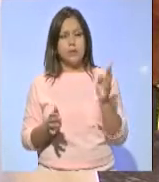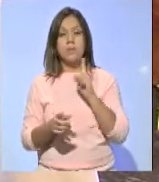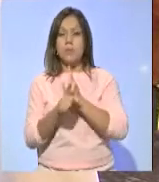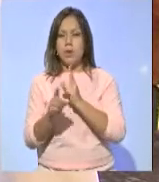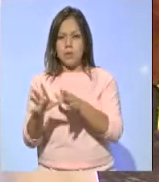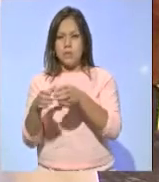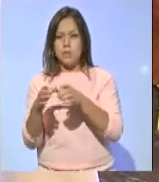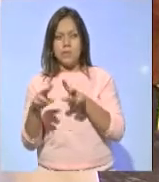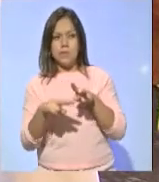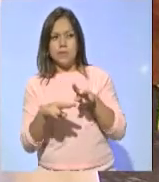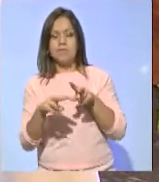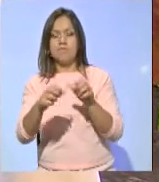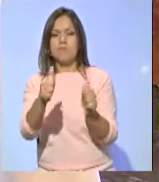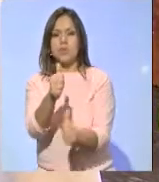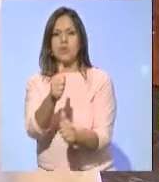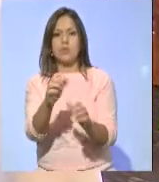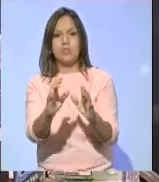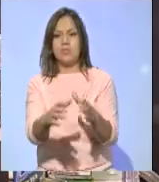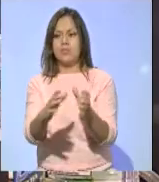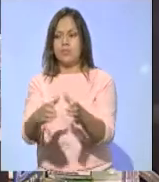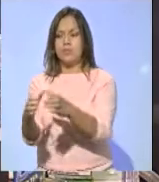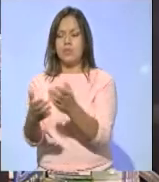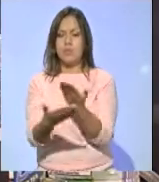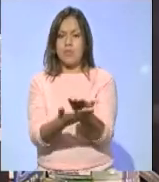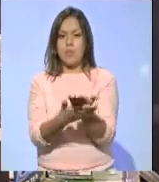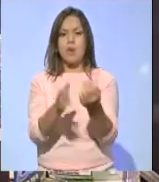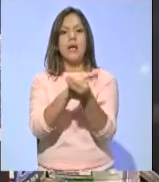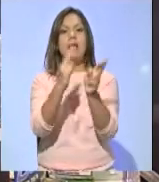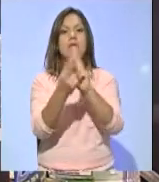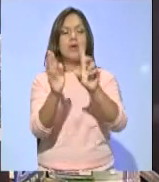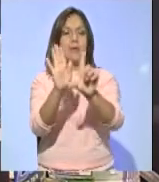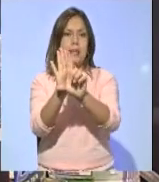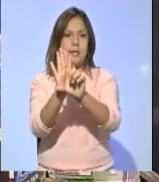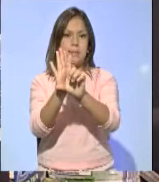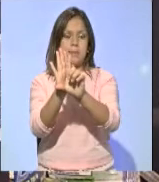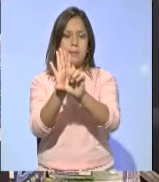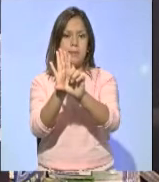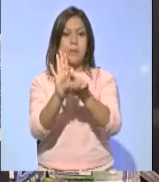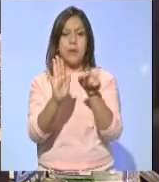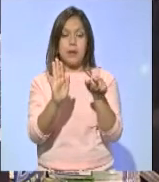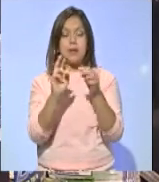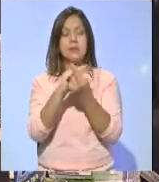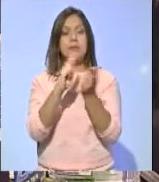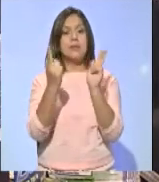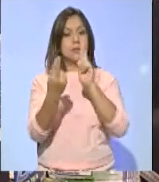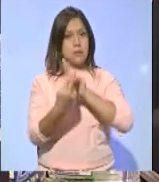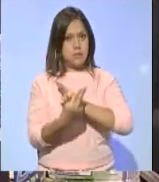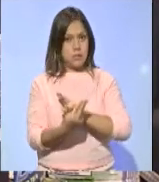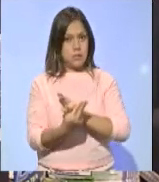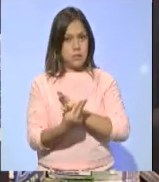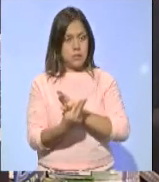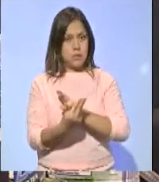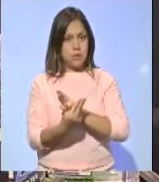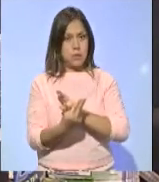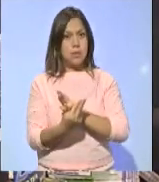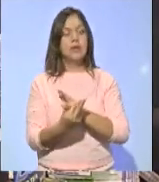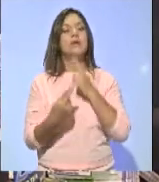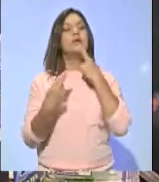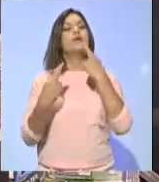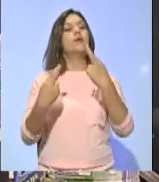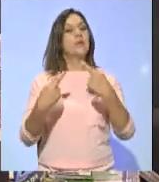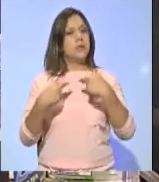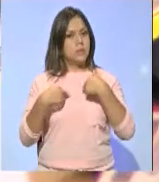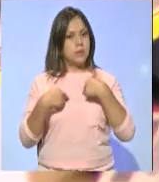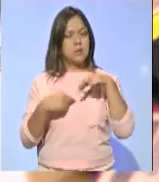prevé conformar subcomisiones para proponer reformas legales. Estas reformas van a ser resultado inclusive